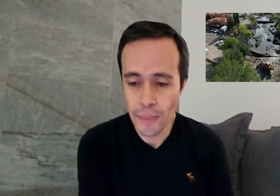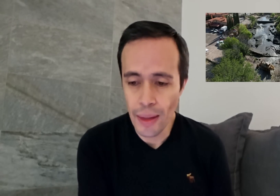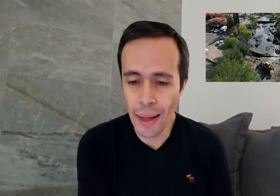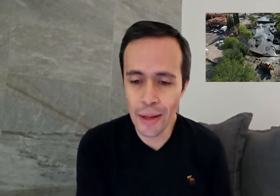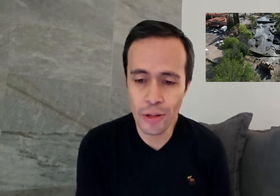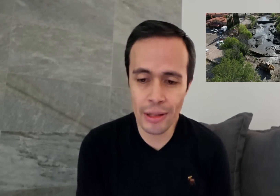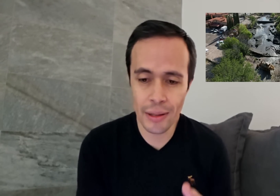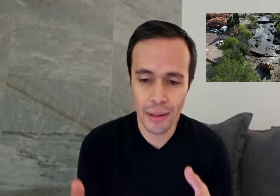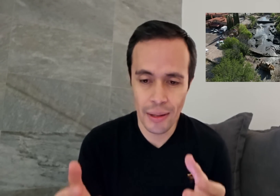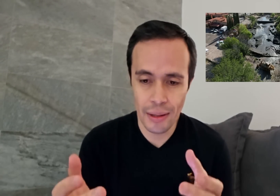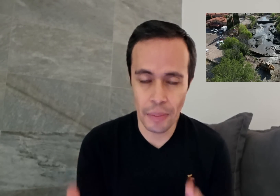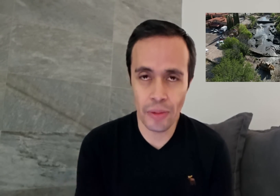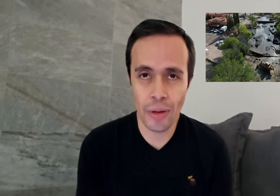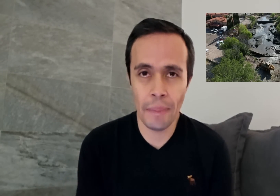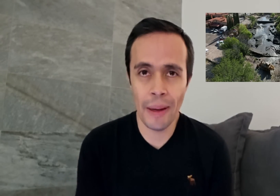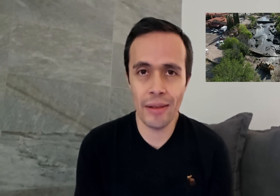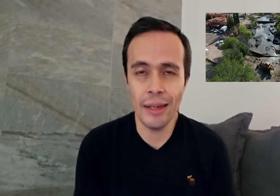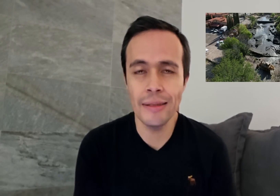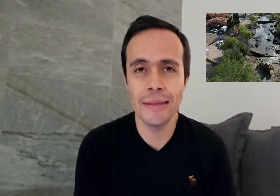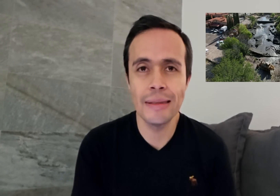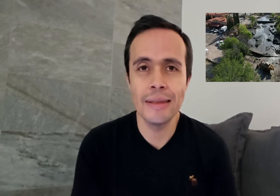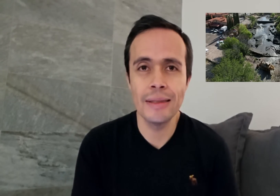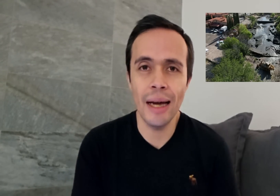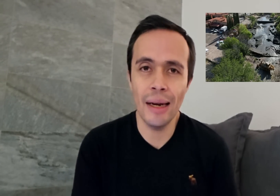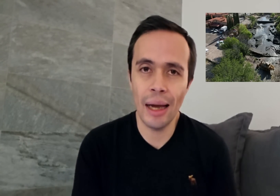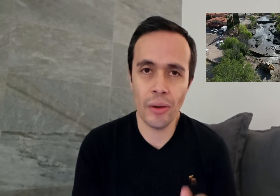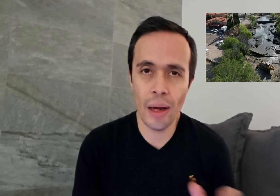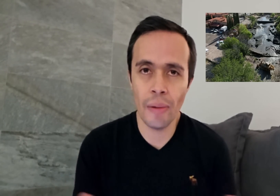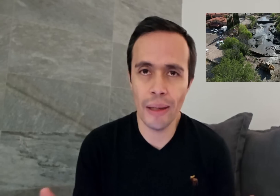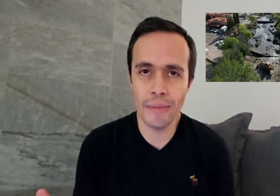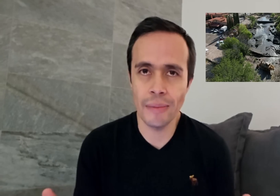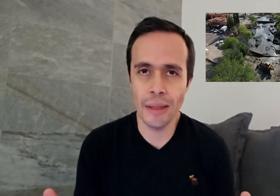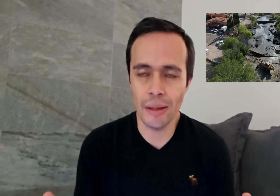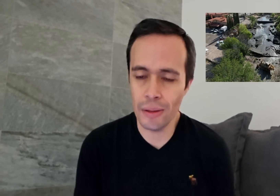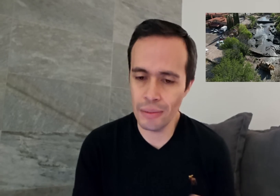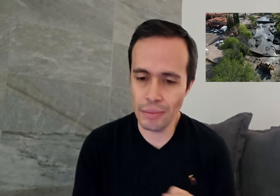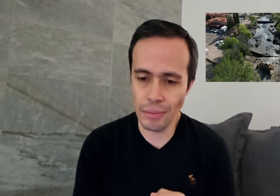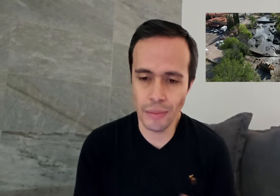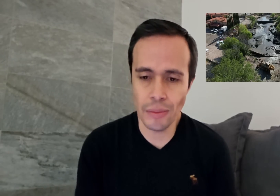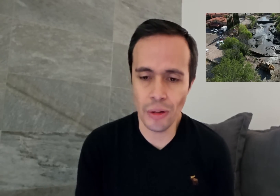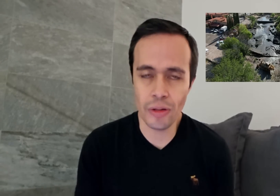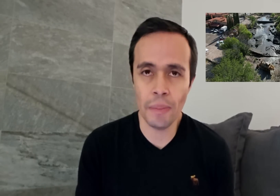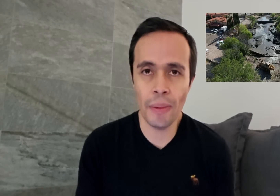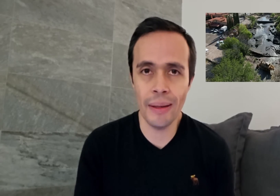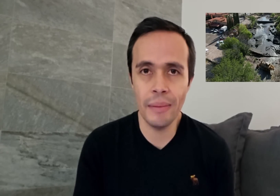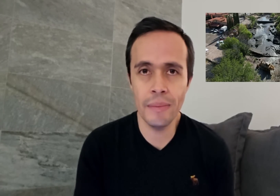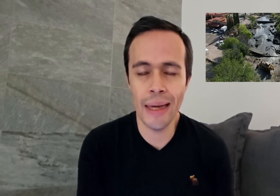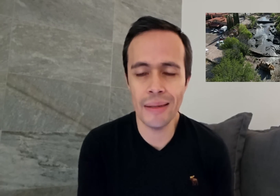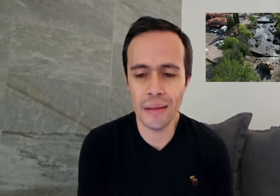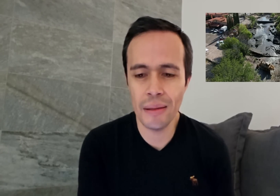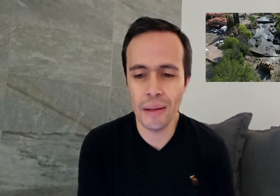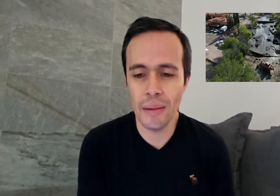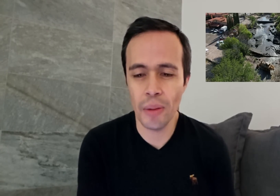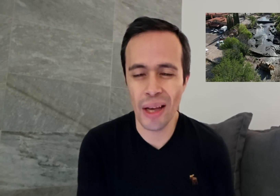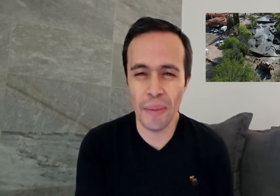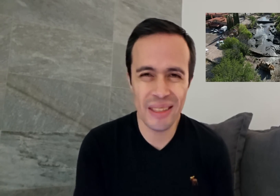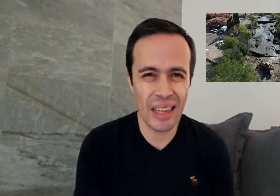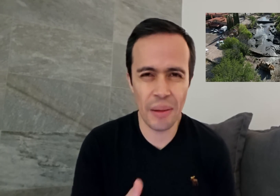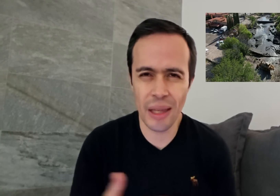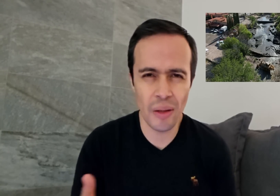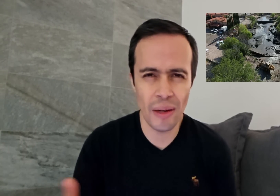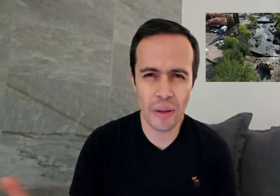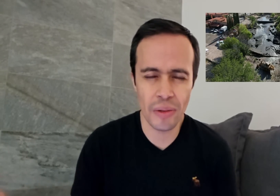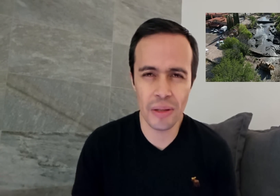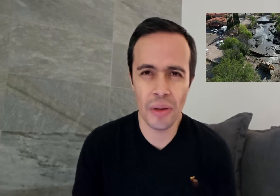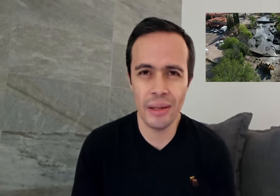neoliberal. Entonces se puso la presa, ya la Conagua dijo, no se puede más, porque además